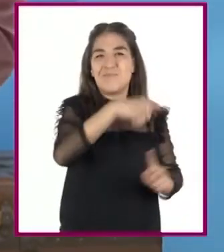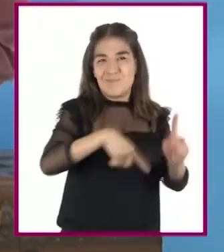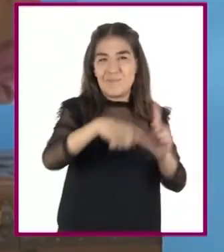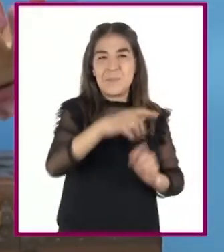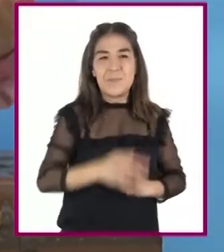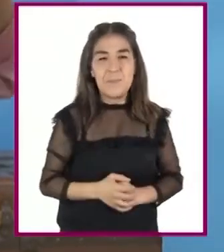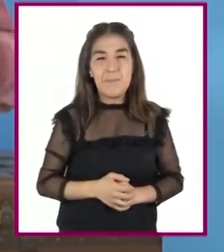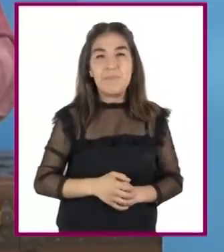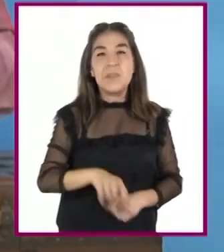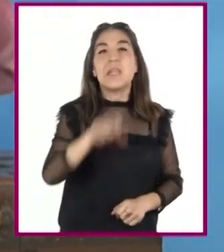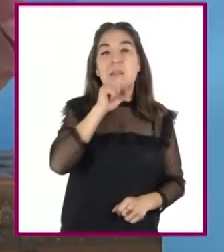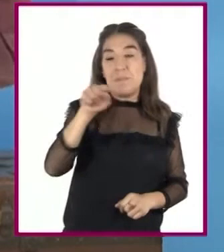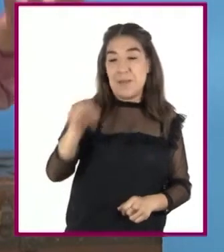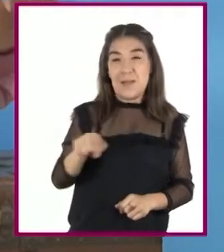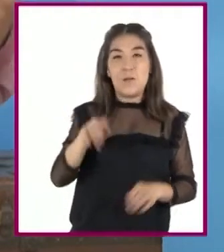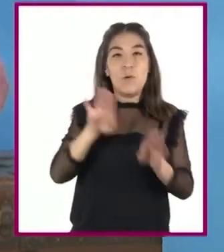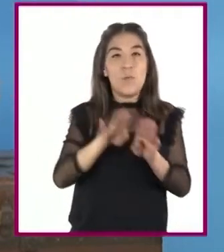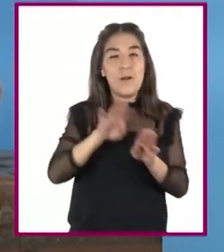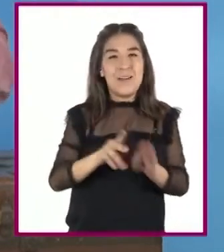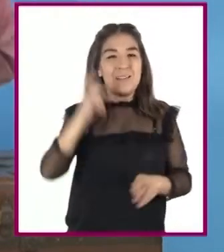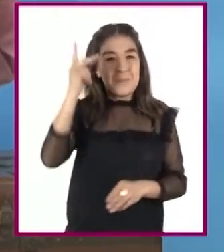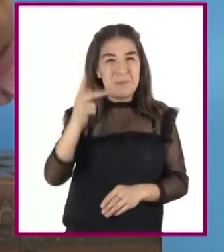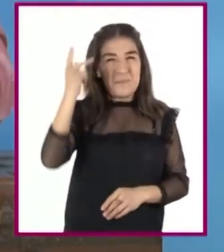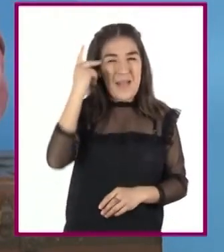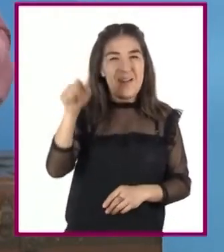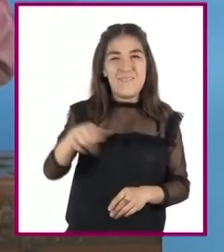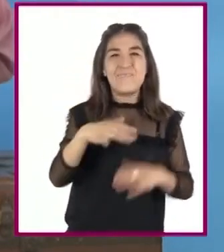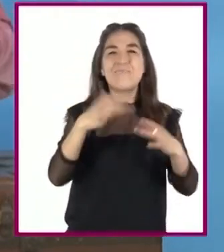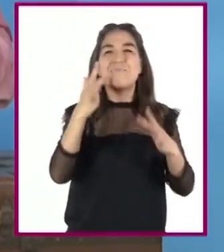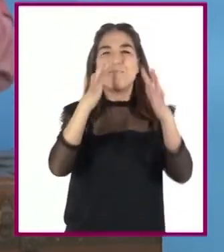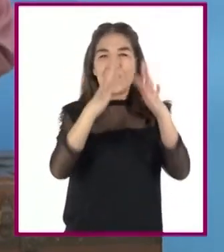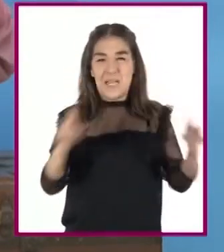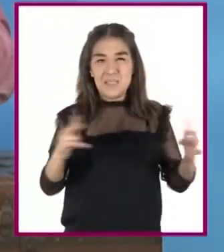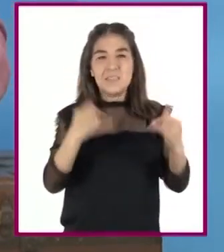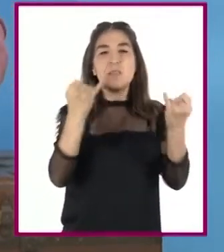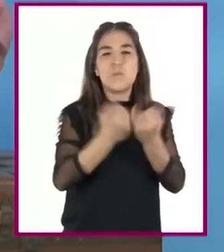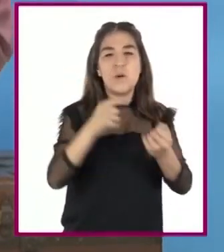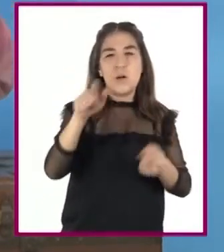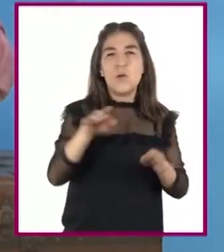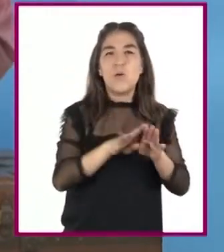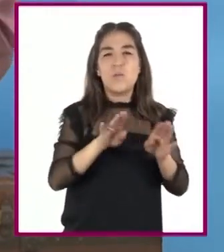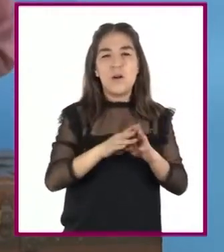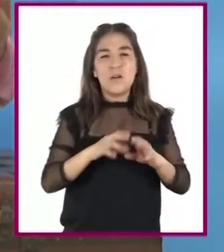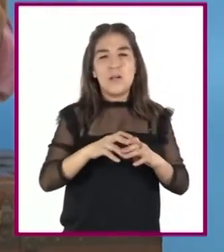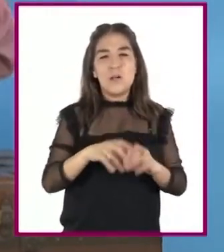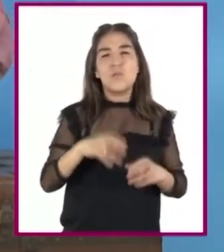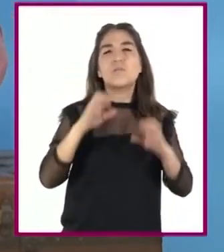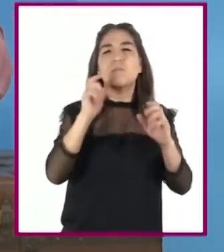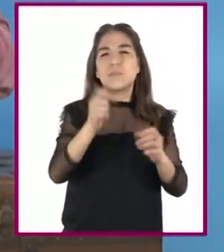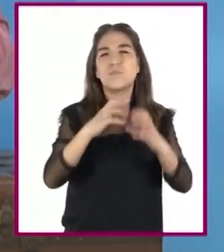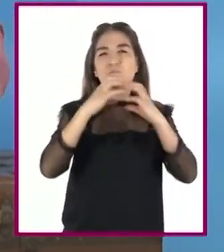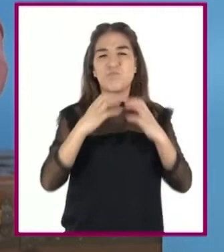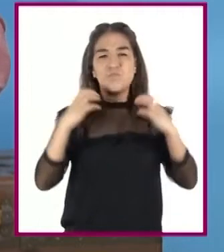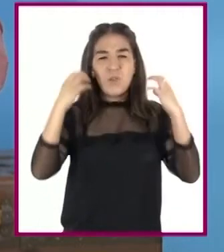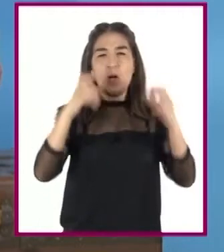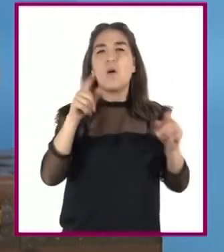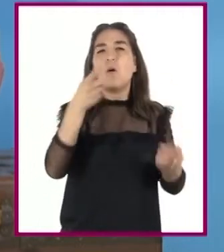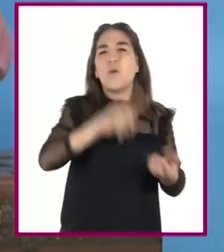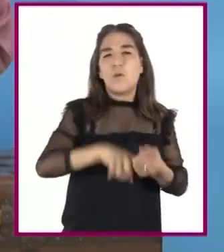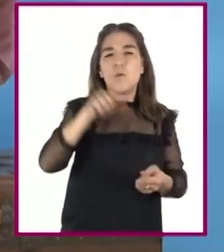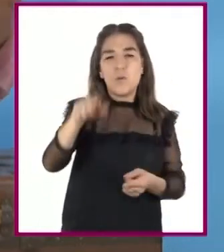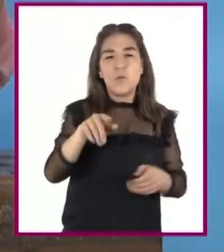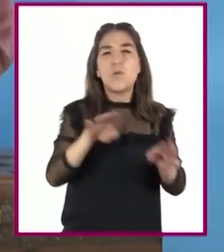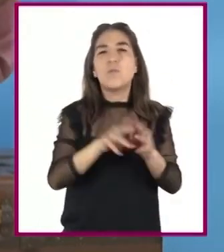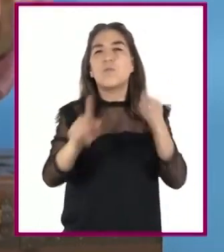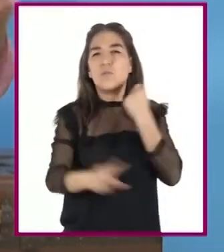Además, el Imperio francés y el austrohúngaro mantenían una fuerte influencia e incluso control sobre algunos